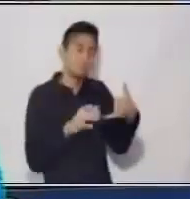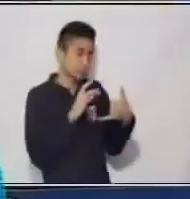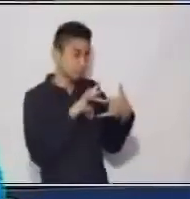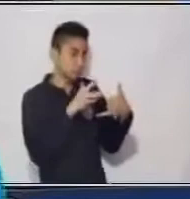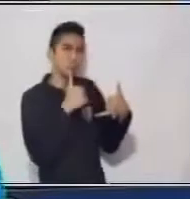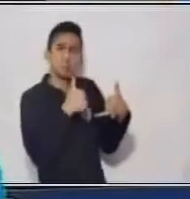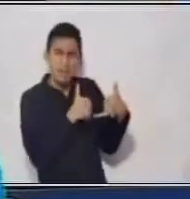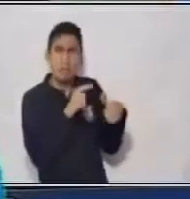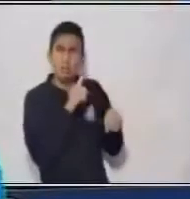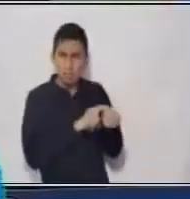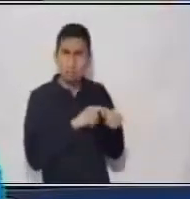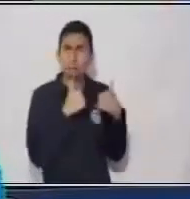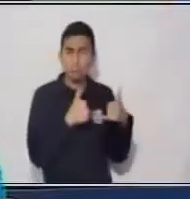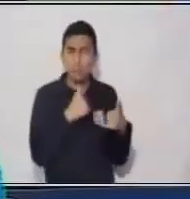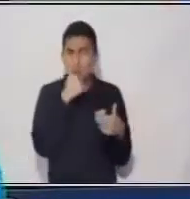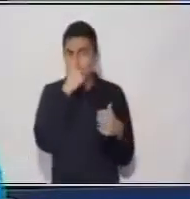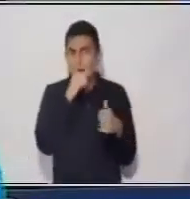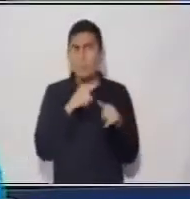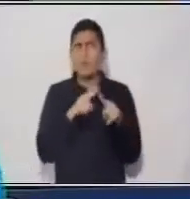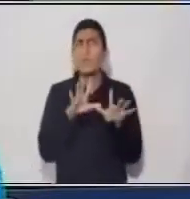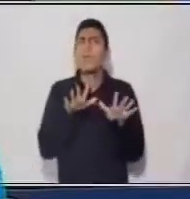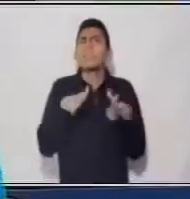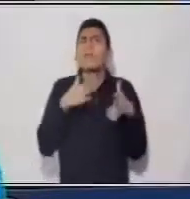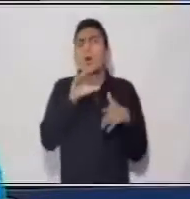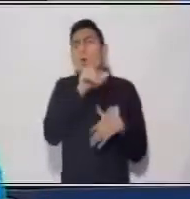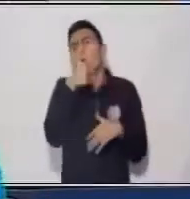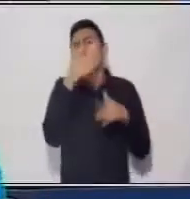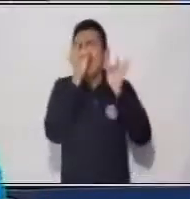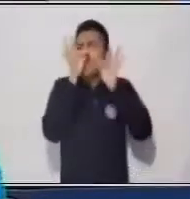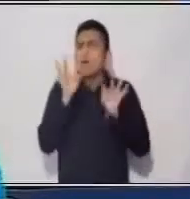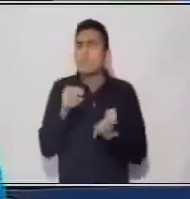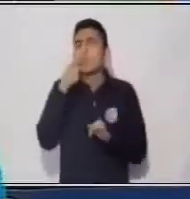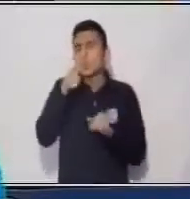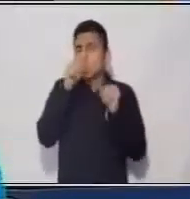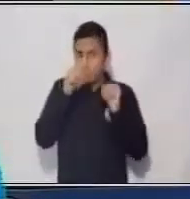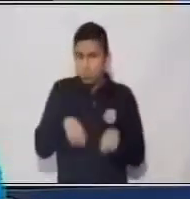bien, excelente. Pero ¿de qué otra manera podemos medir el tiempo?